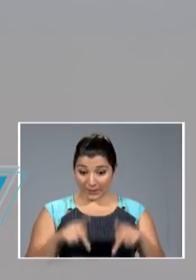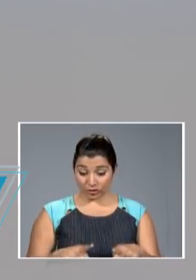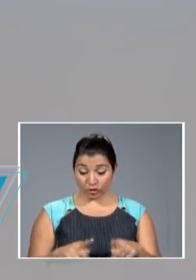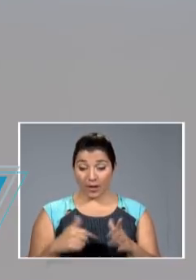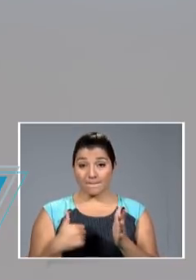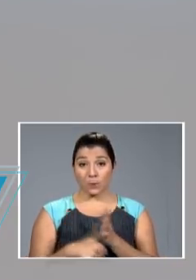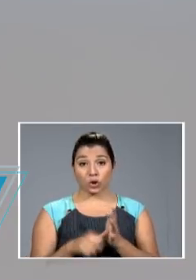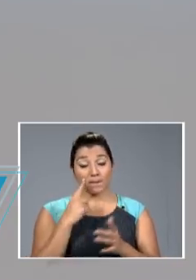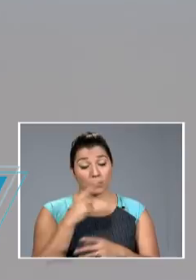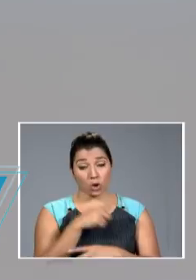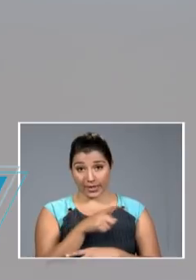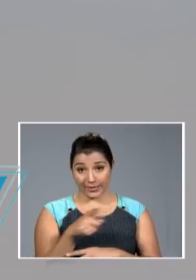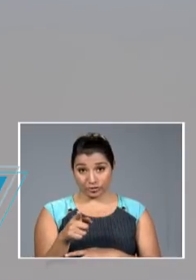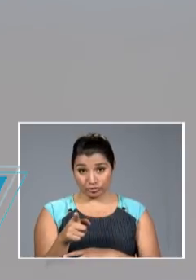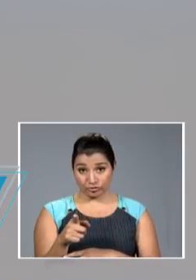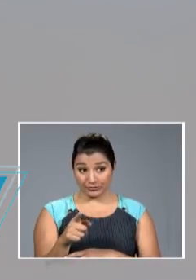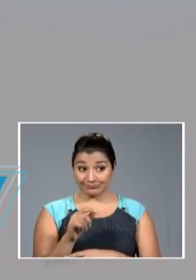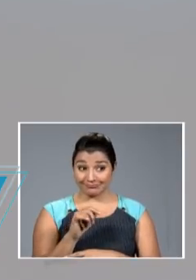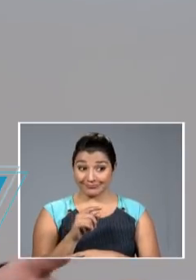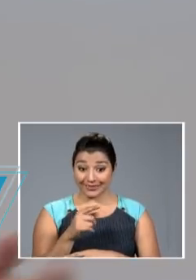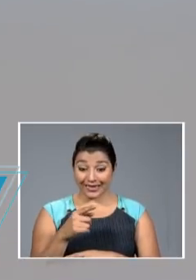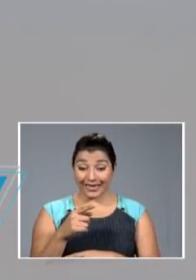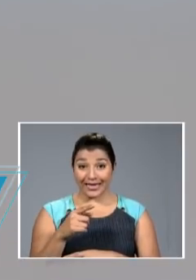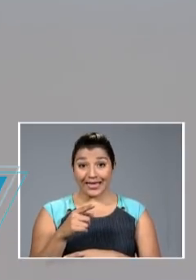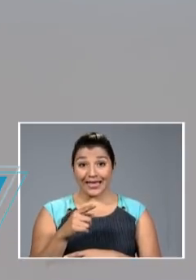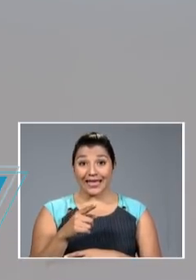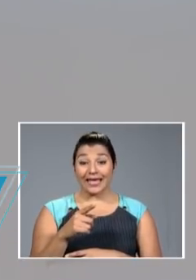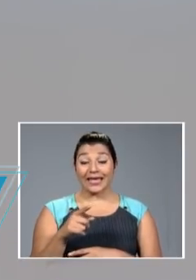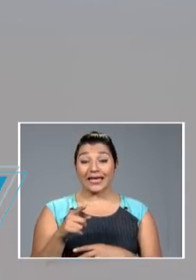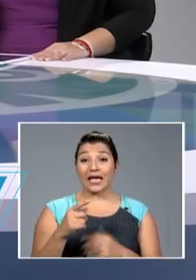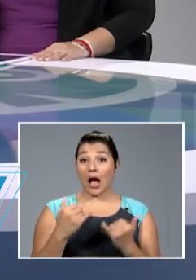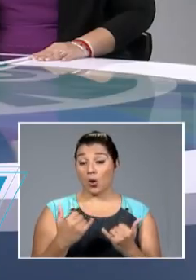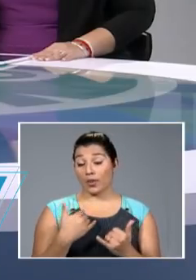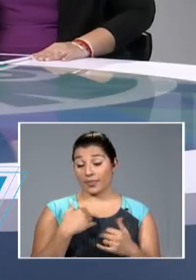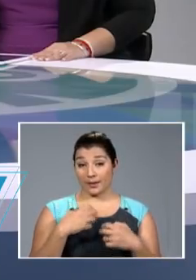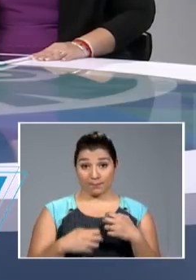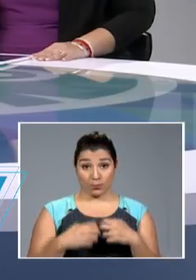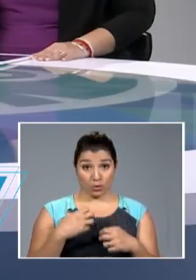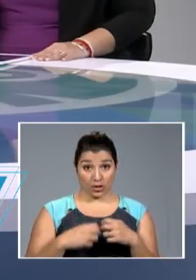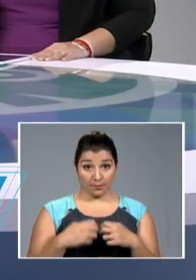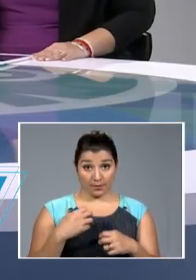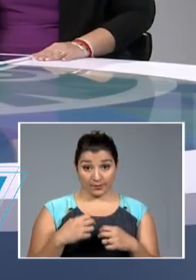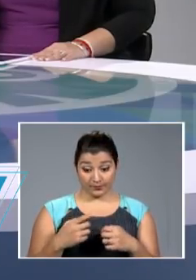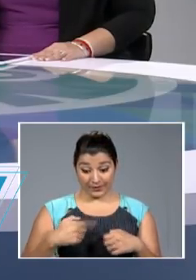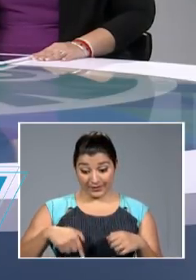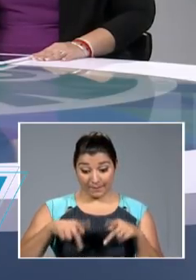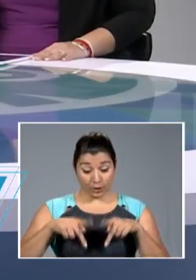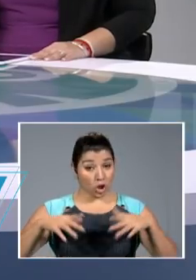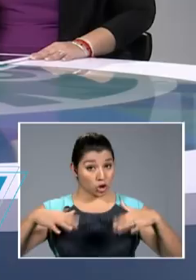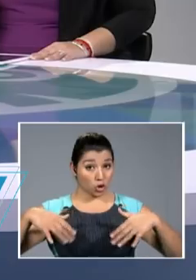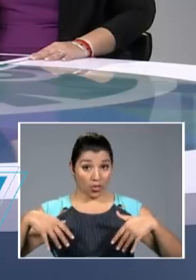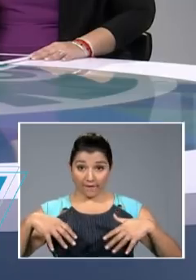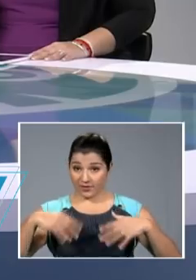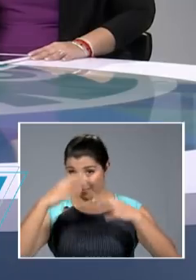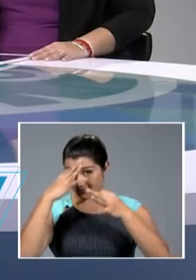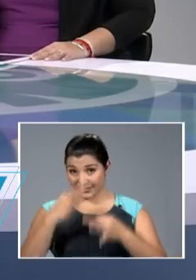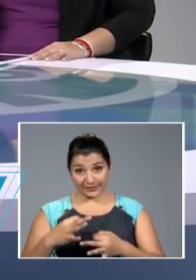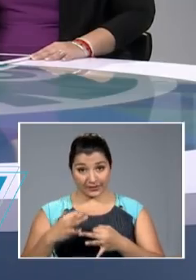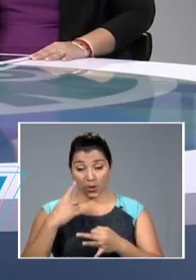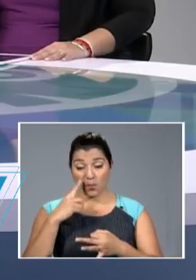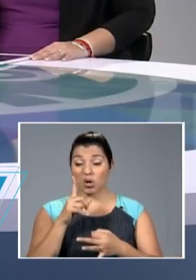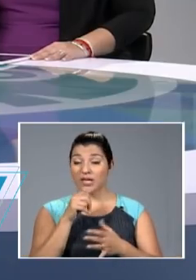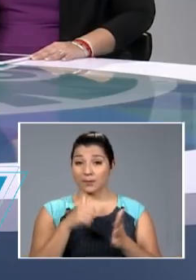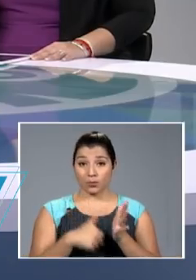gente está en problemas en este momento y tiene dos opciones, o no votar, ¿verdad?